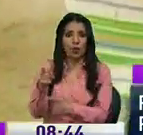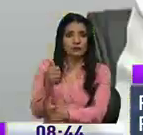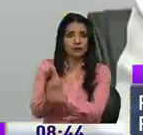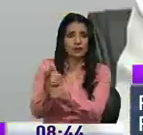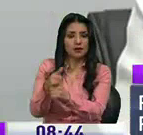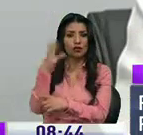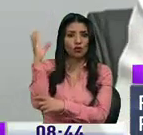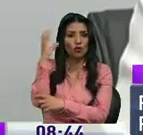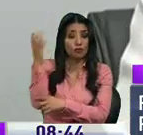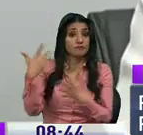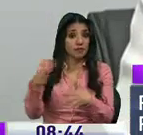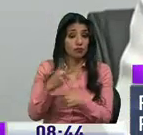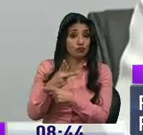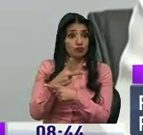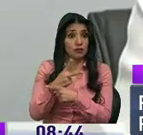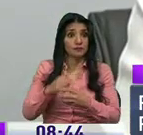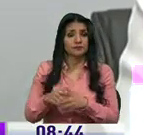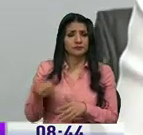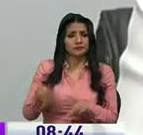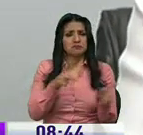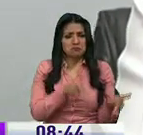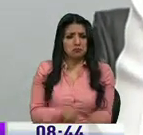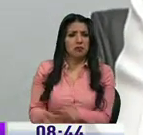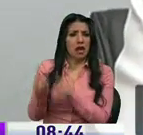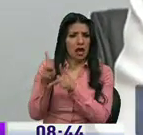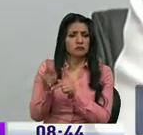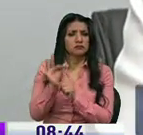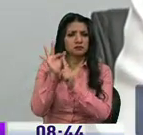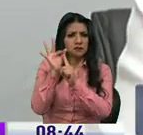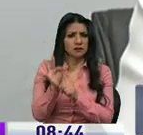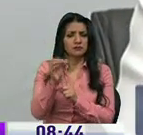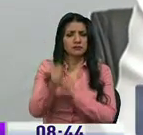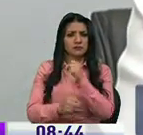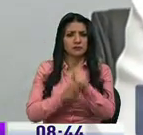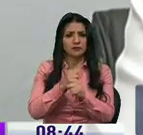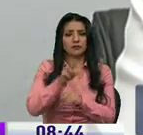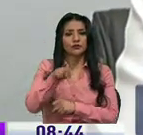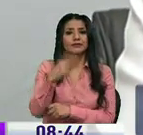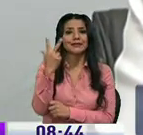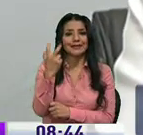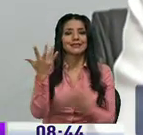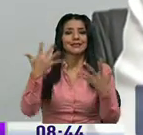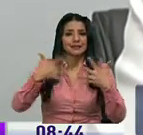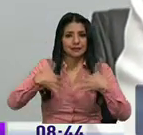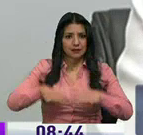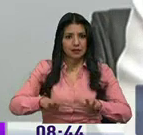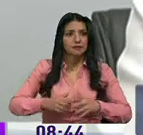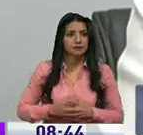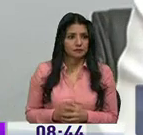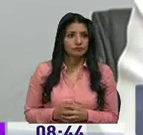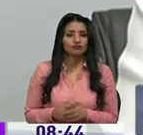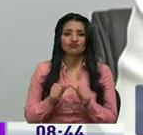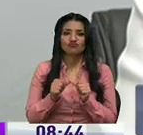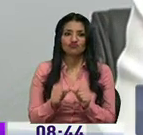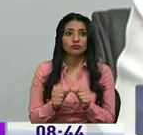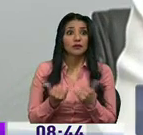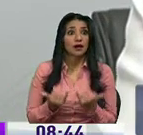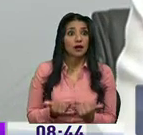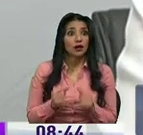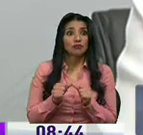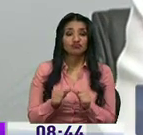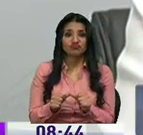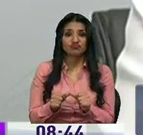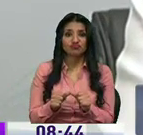cuidado. Contamos con un plan de contingencia del año 2013. Entonces todavía estamos en una fase